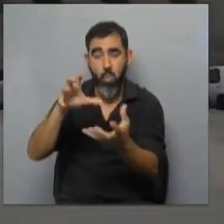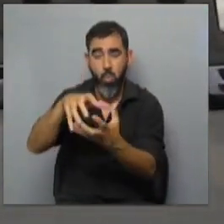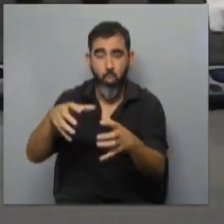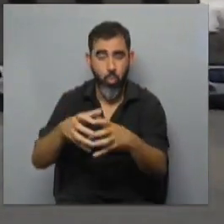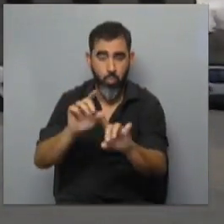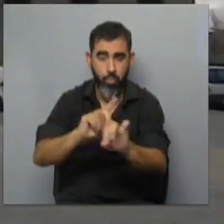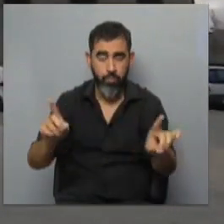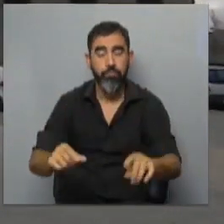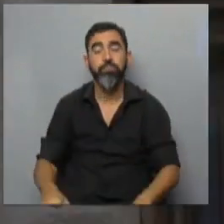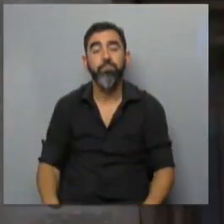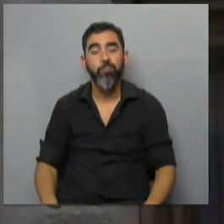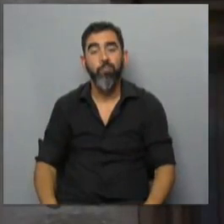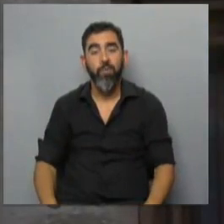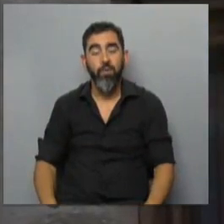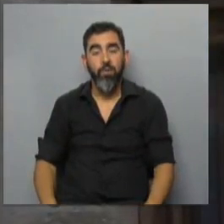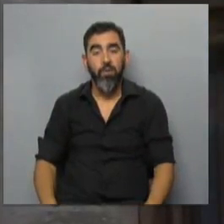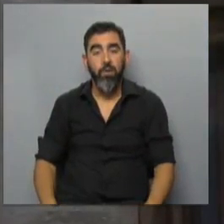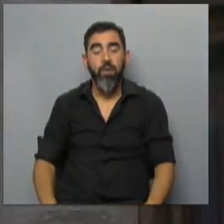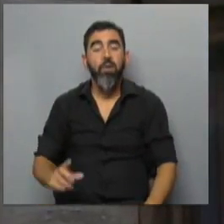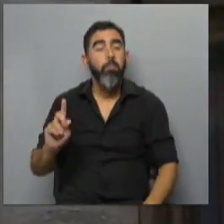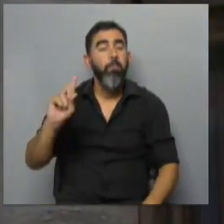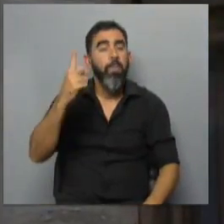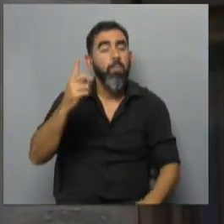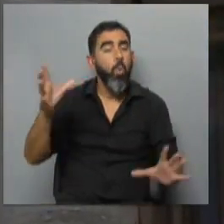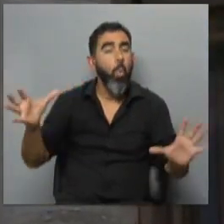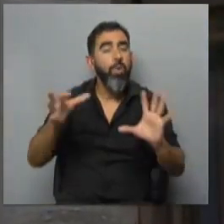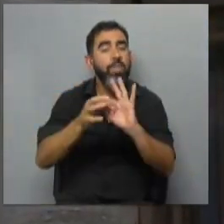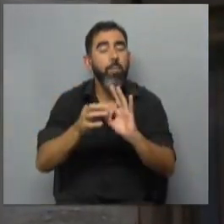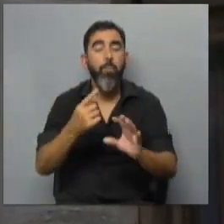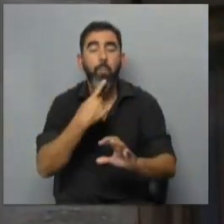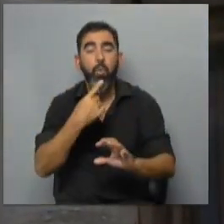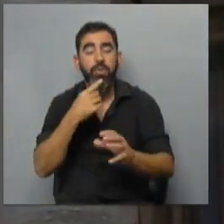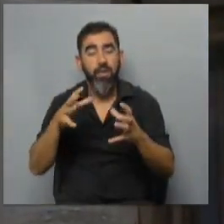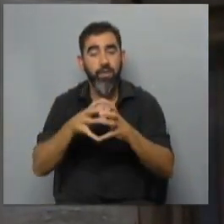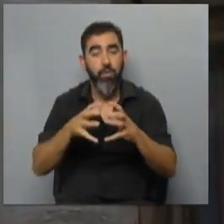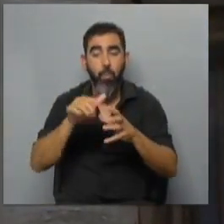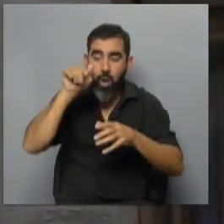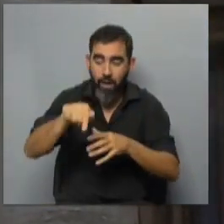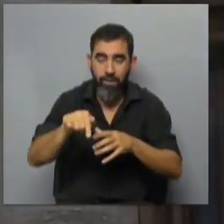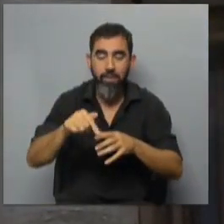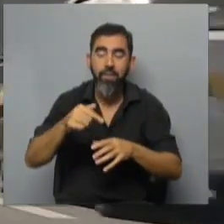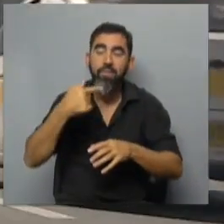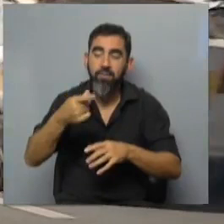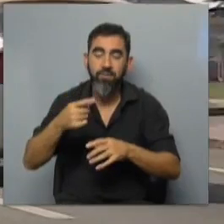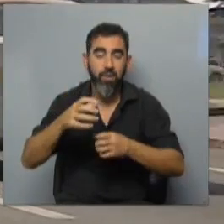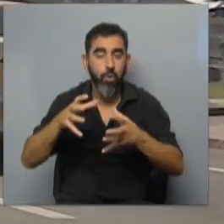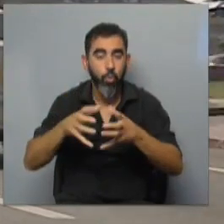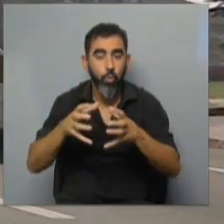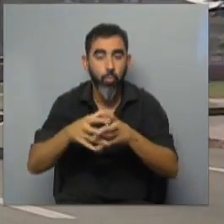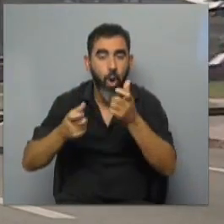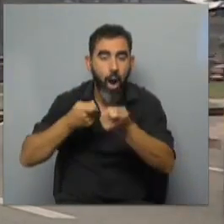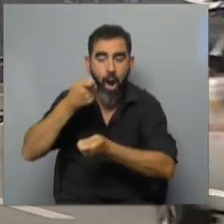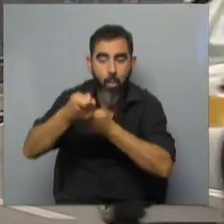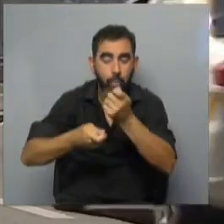en tanto según heaton y han la prioridad es la unidad partidaria y que es desde ahí donde entiende que la bancada debe